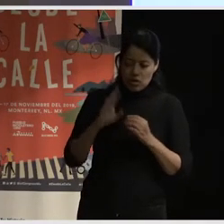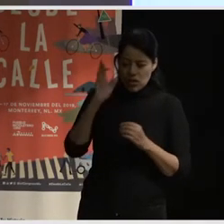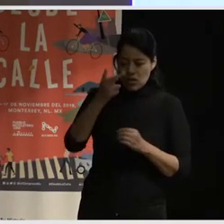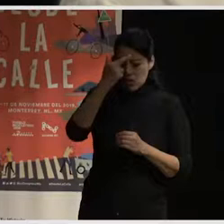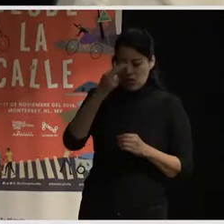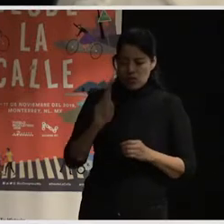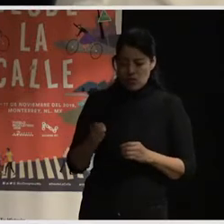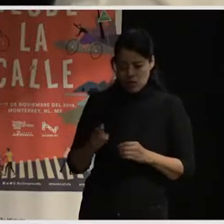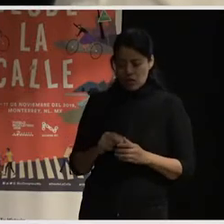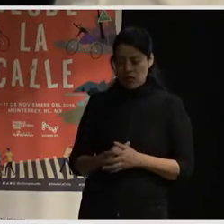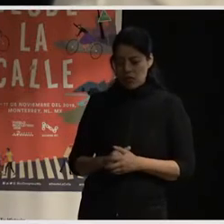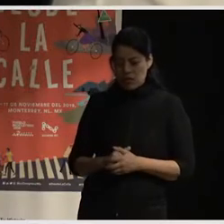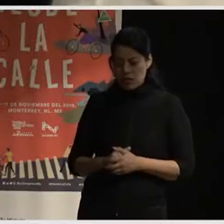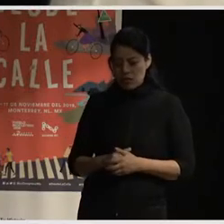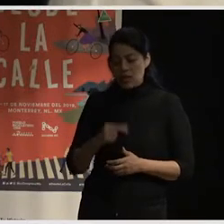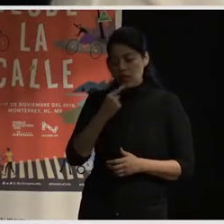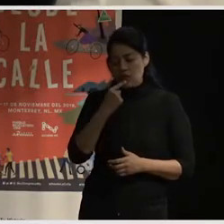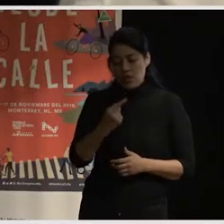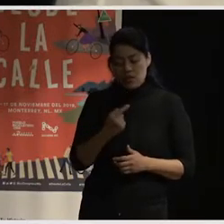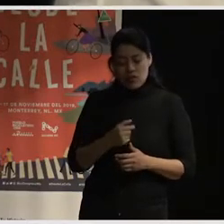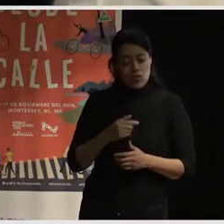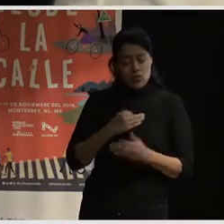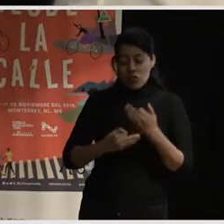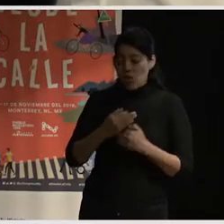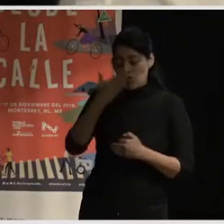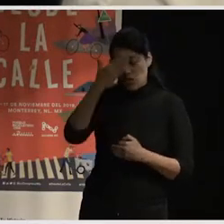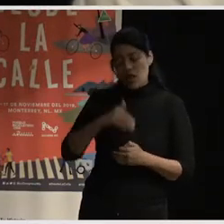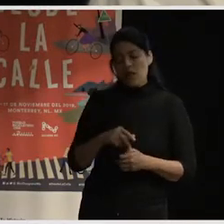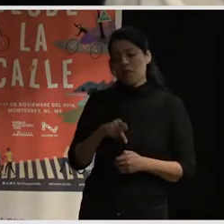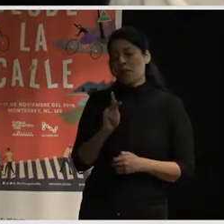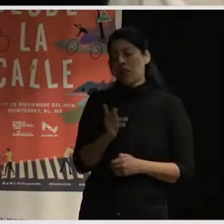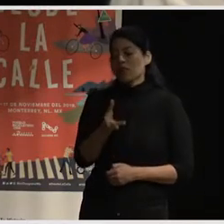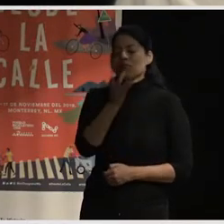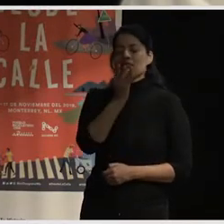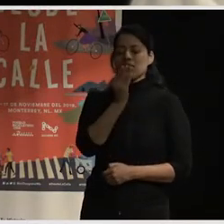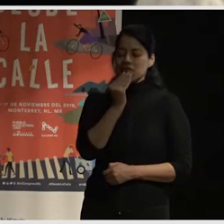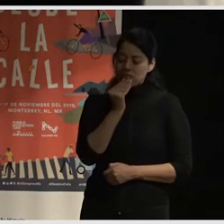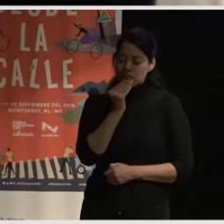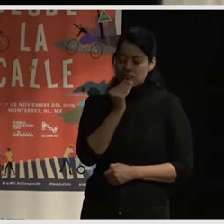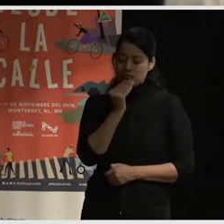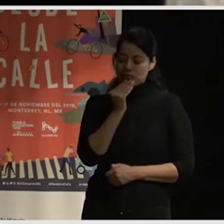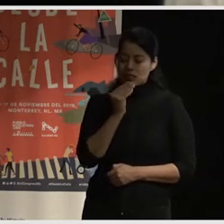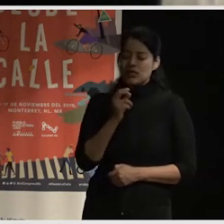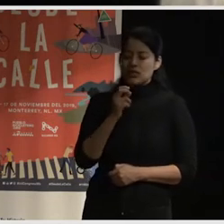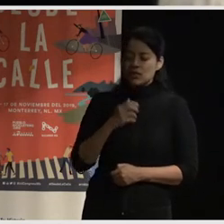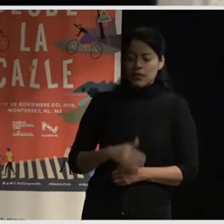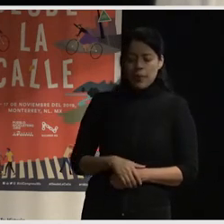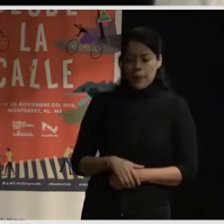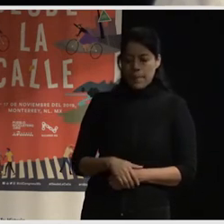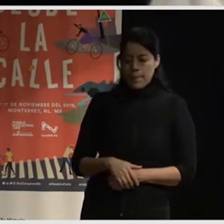no y decía todo el mundo lo sabe pero nadie habla de ello y justo lo